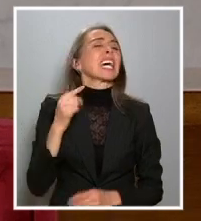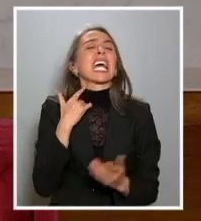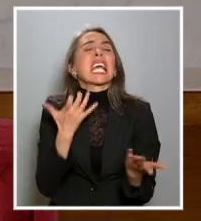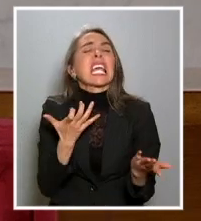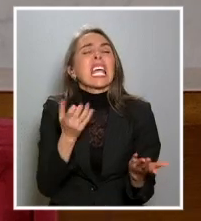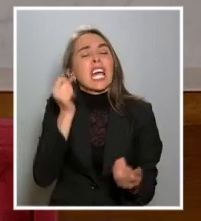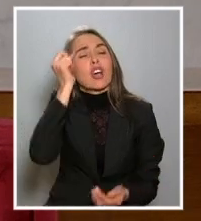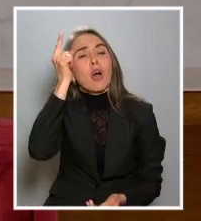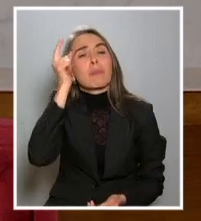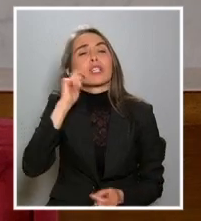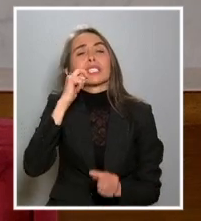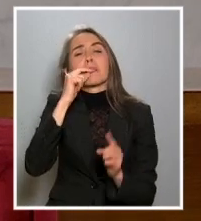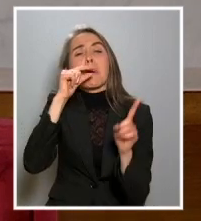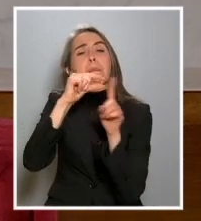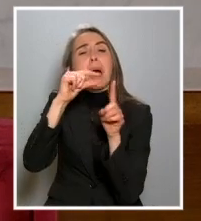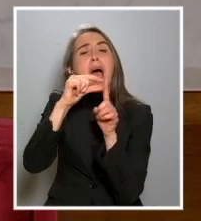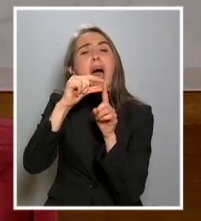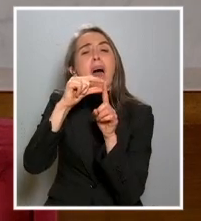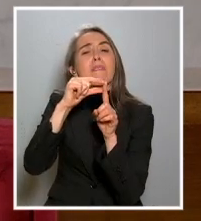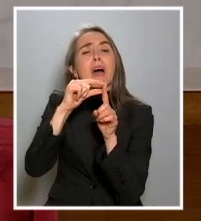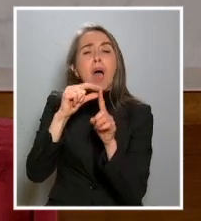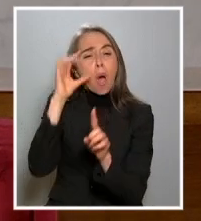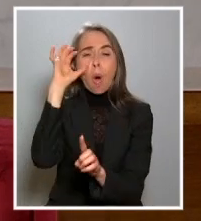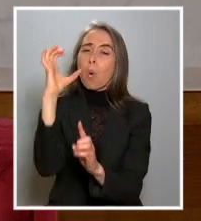entendemos realmente por cultura?